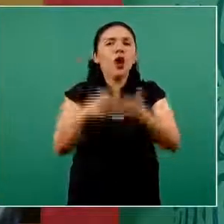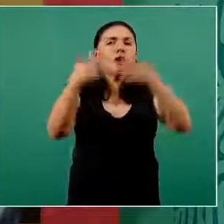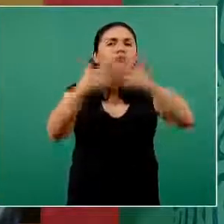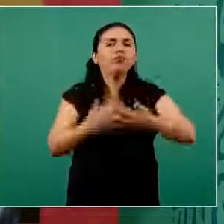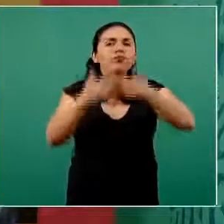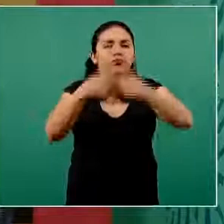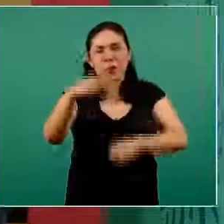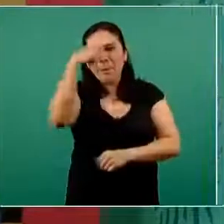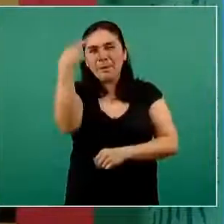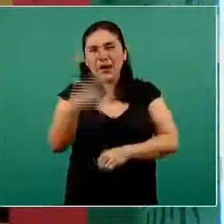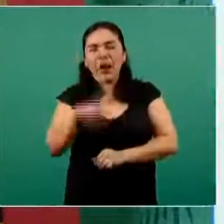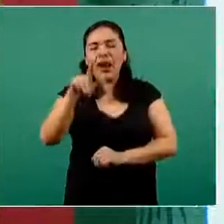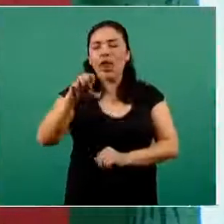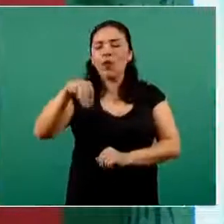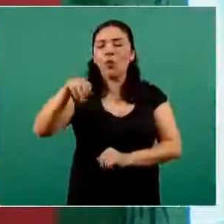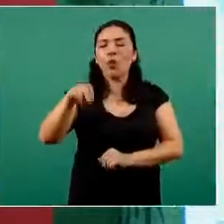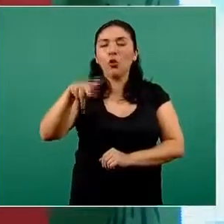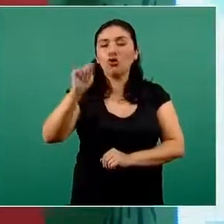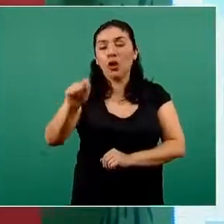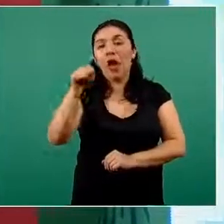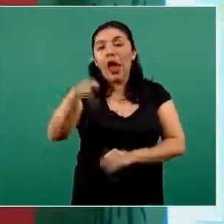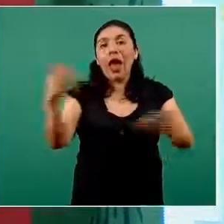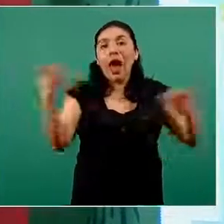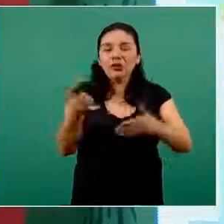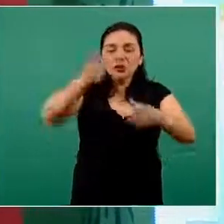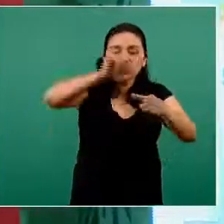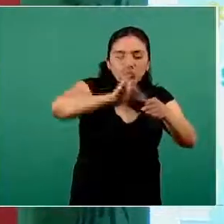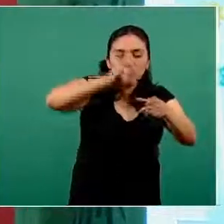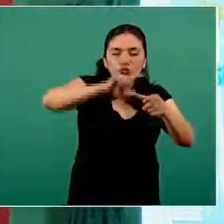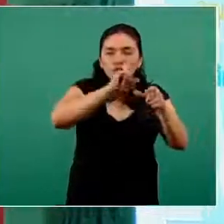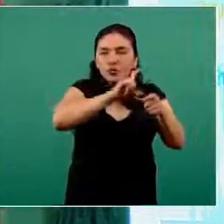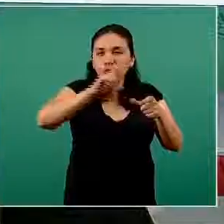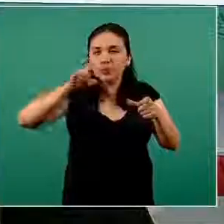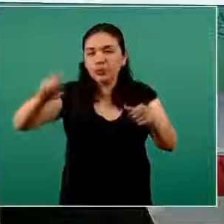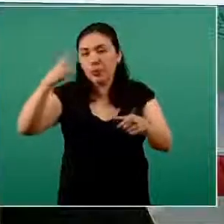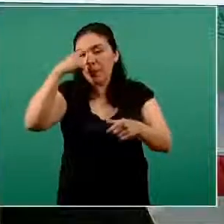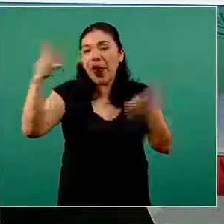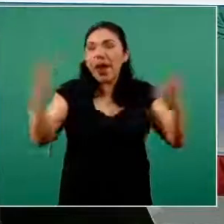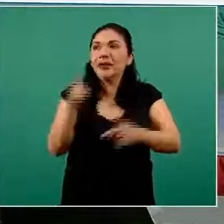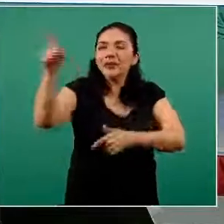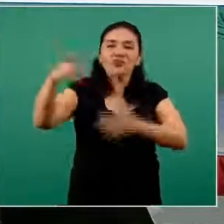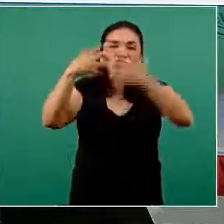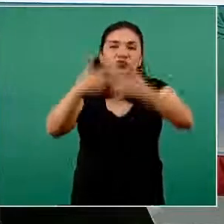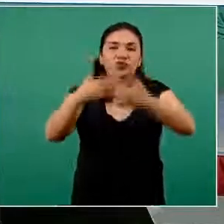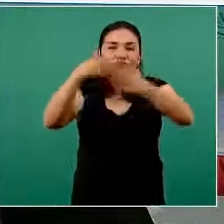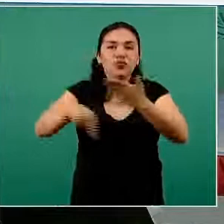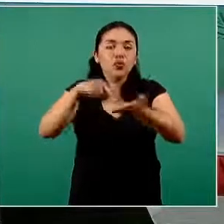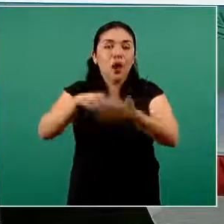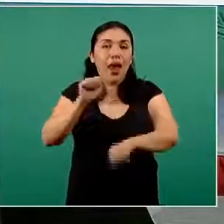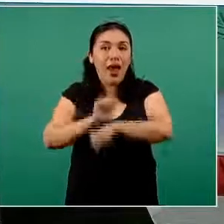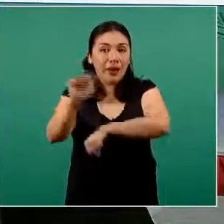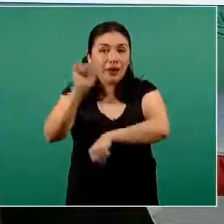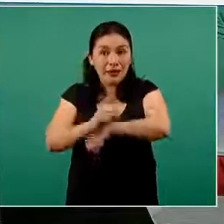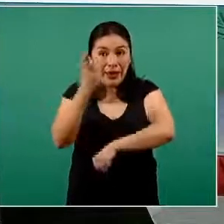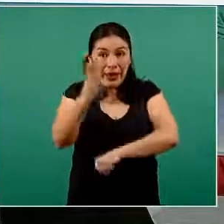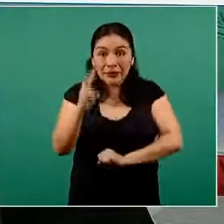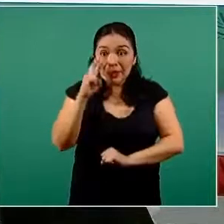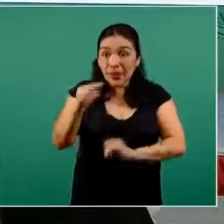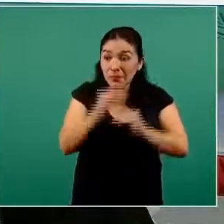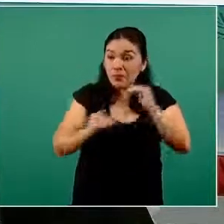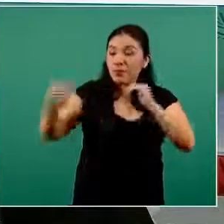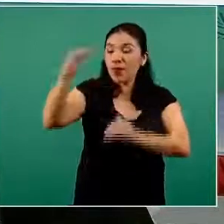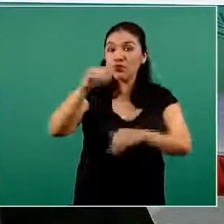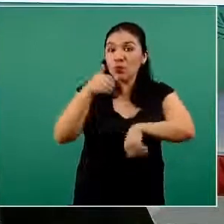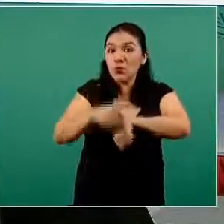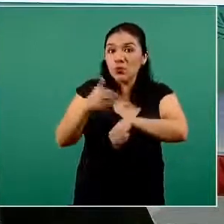la compañía mexicana Leomont, en donde se envasa lo que se fabrica en Argentina. Esto nos sube la cifra ya